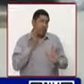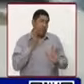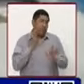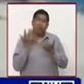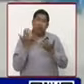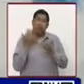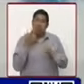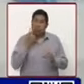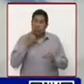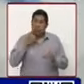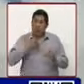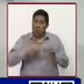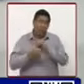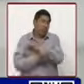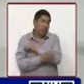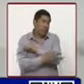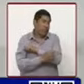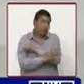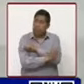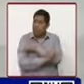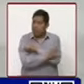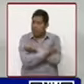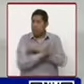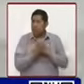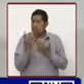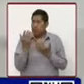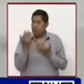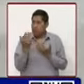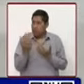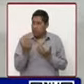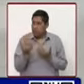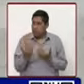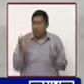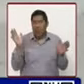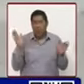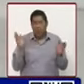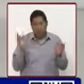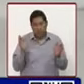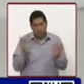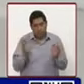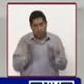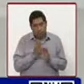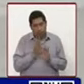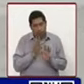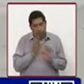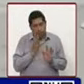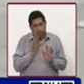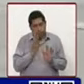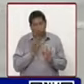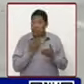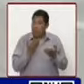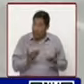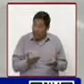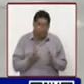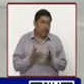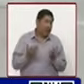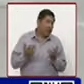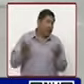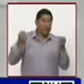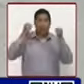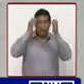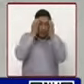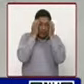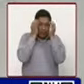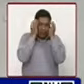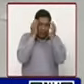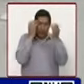De a poquito están rebajando esas colas que teníamos hasta este fin de semana, pero todavía hay transportistas que siguen haciendo fila